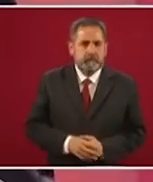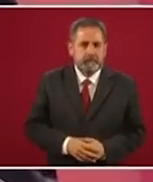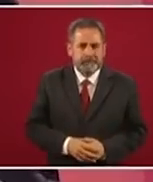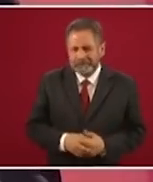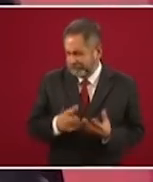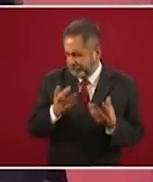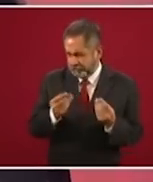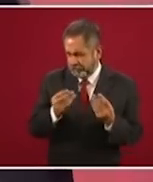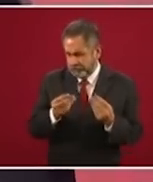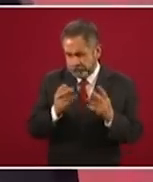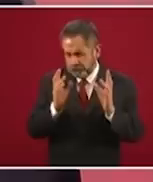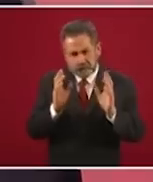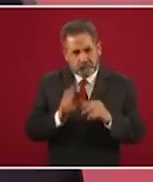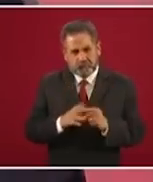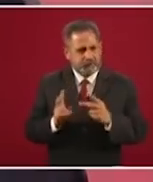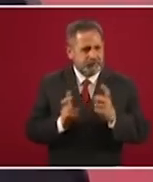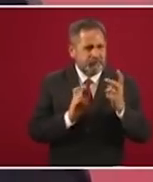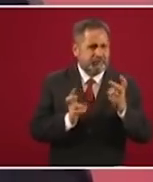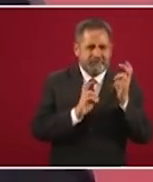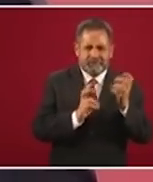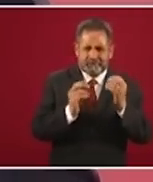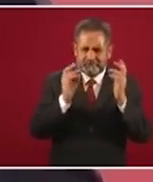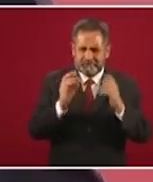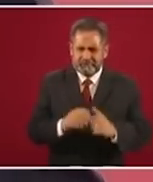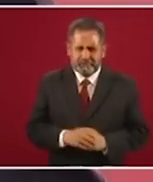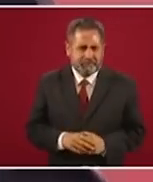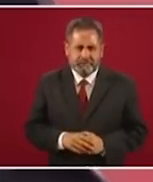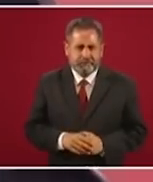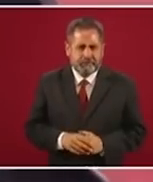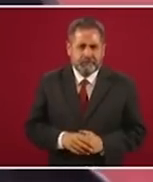Era mucha la robadera.